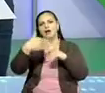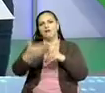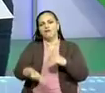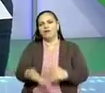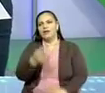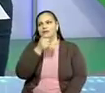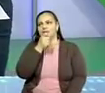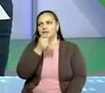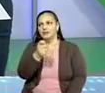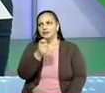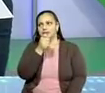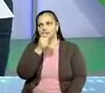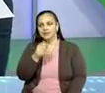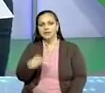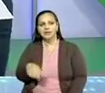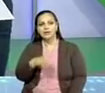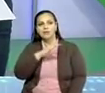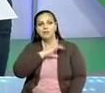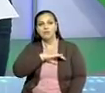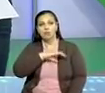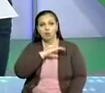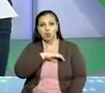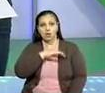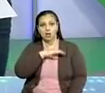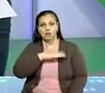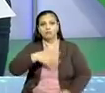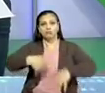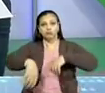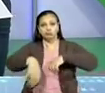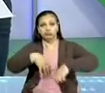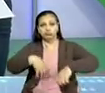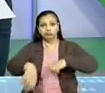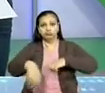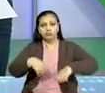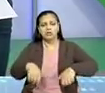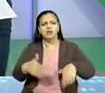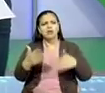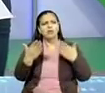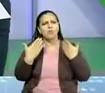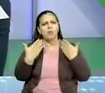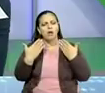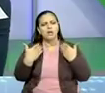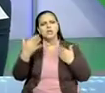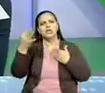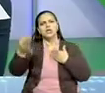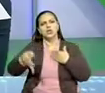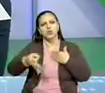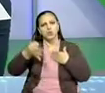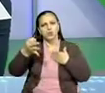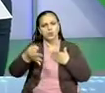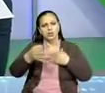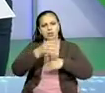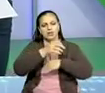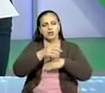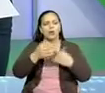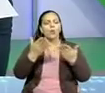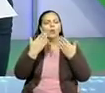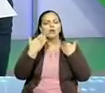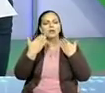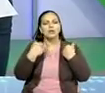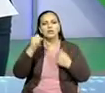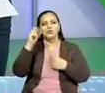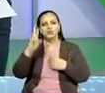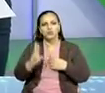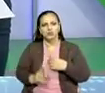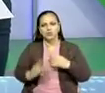la Policía Nacional realizó varios allanamientos en diferentes sectores del sur de Guayaquil. Las imágenes que vamos